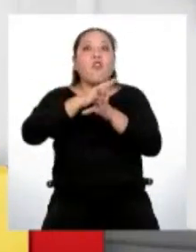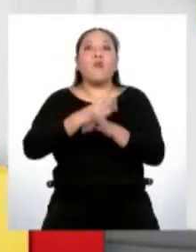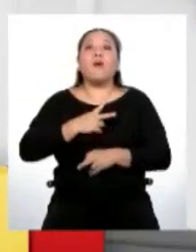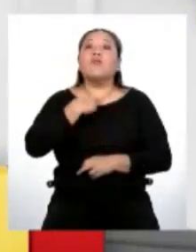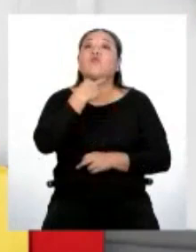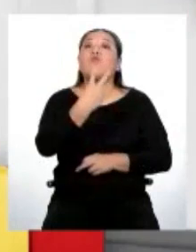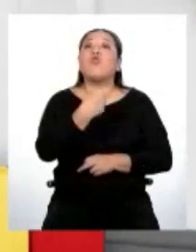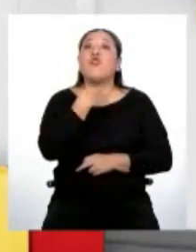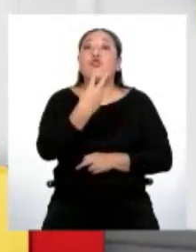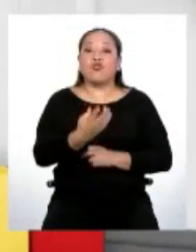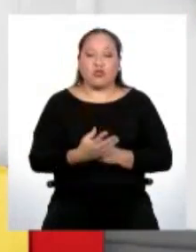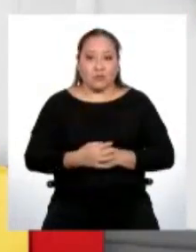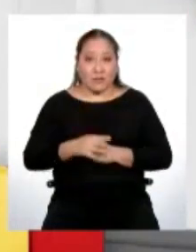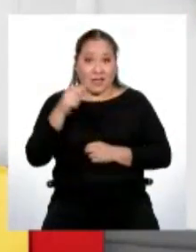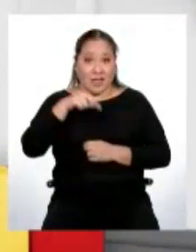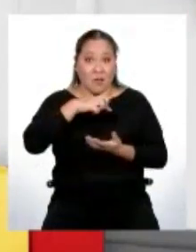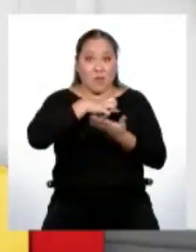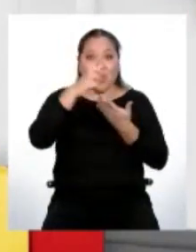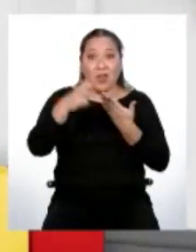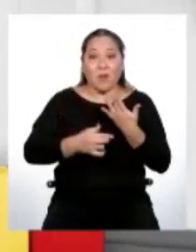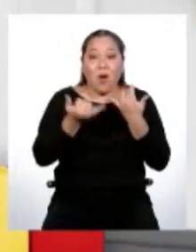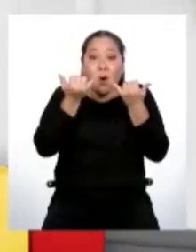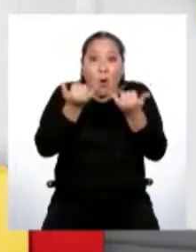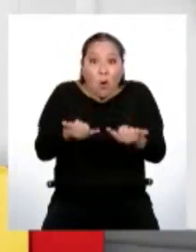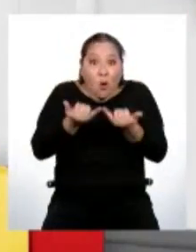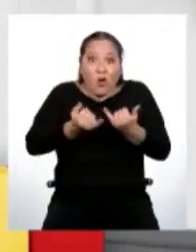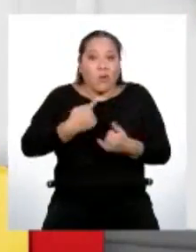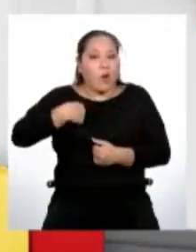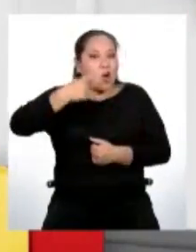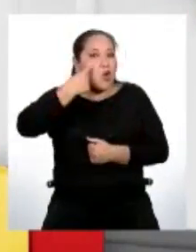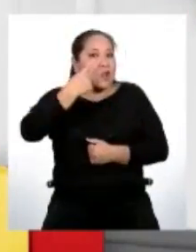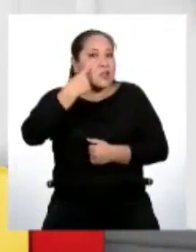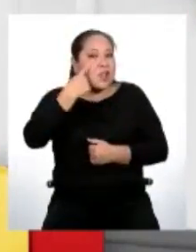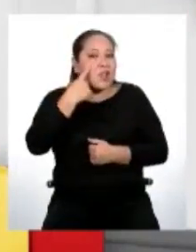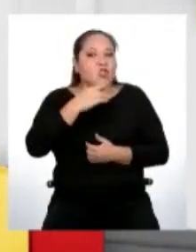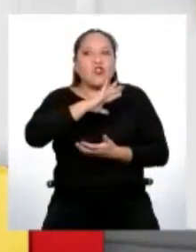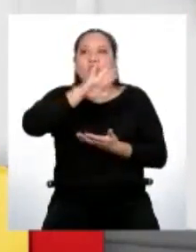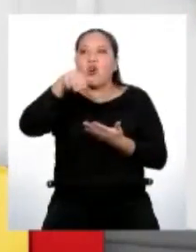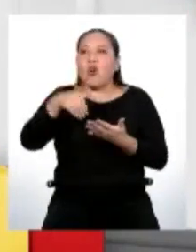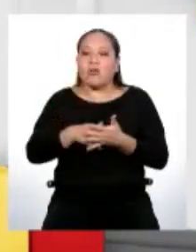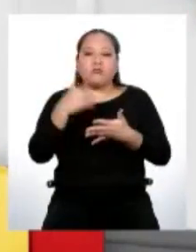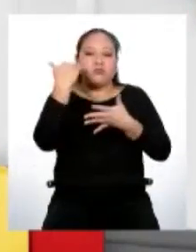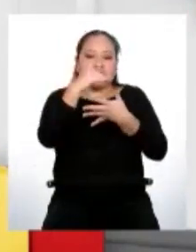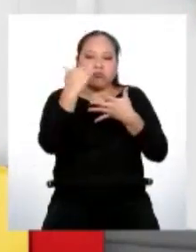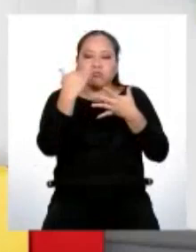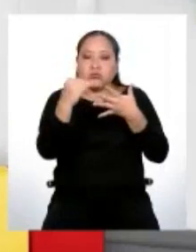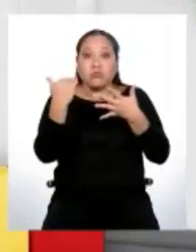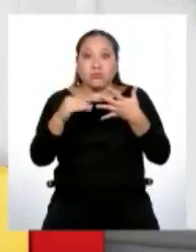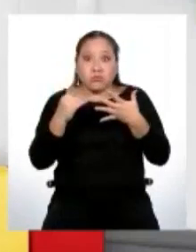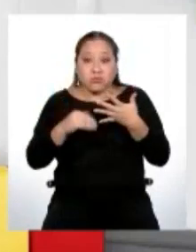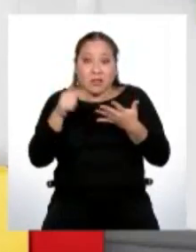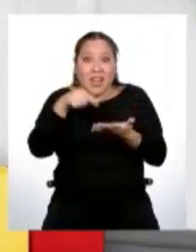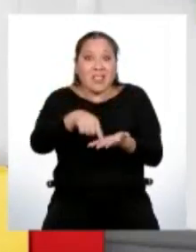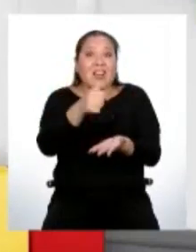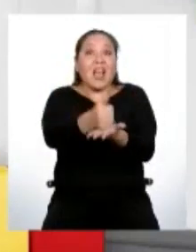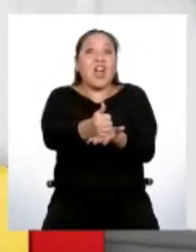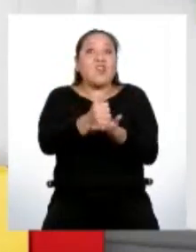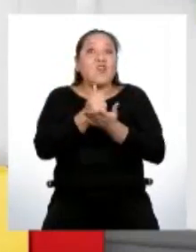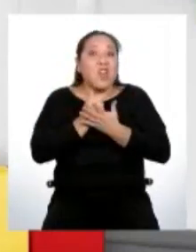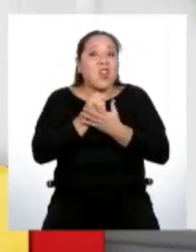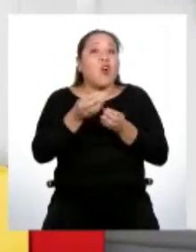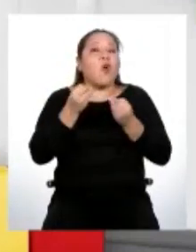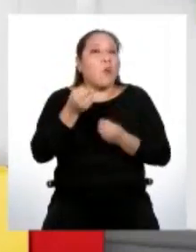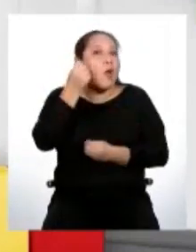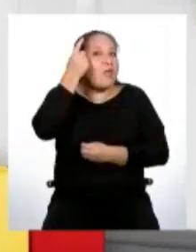eso, en el programa de hoy, vamos a conocer todos los elementos que nos ayudarán a entender mejor qué